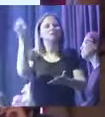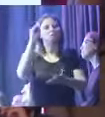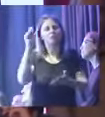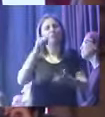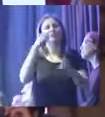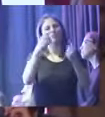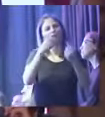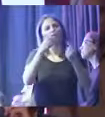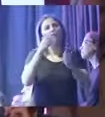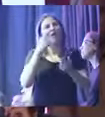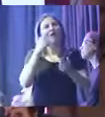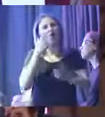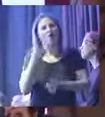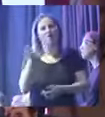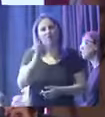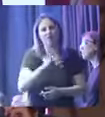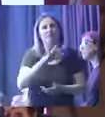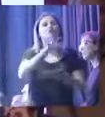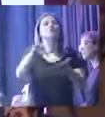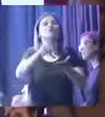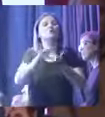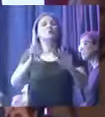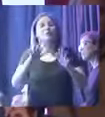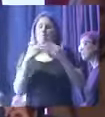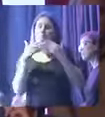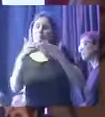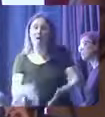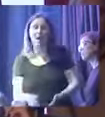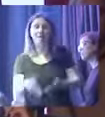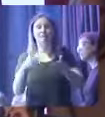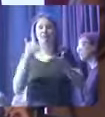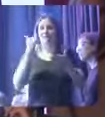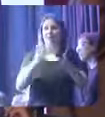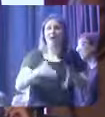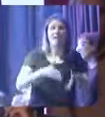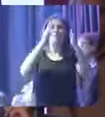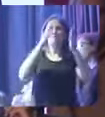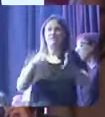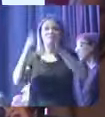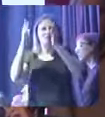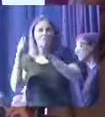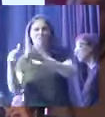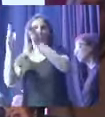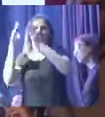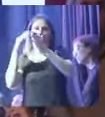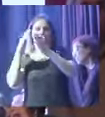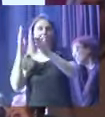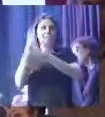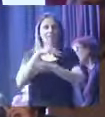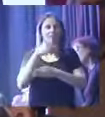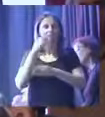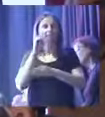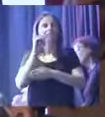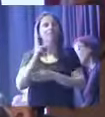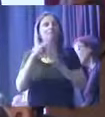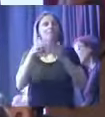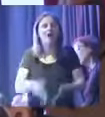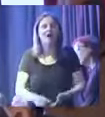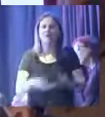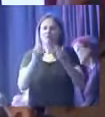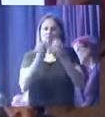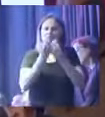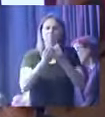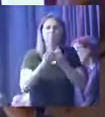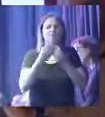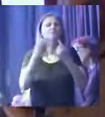de convivencia. Es la ciudad de la playa que lucha contra los edificios altos, es la ciudad de la densificación